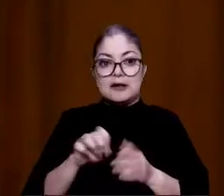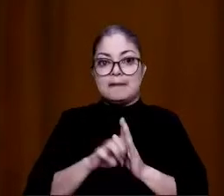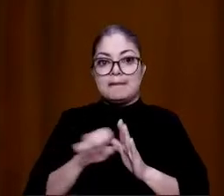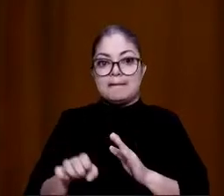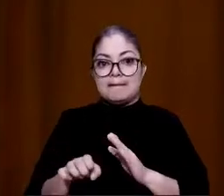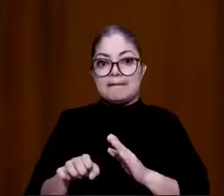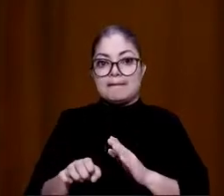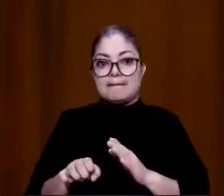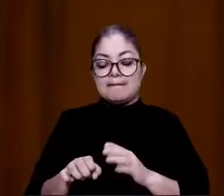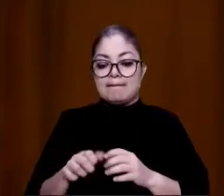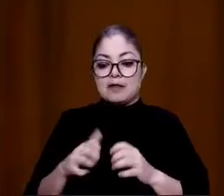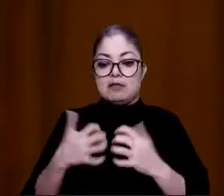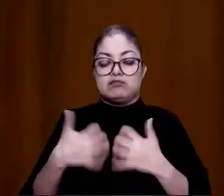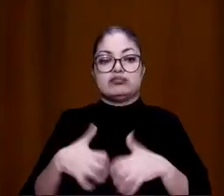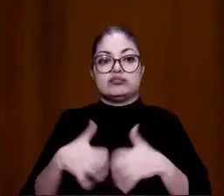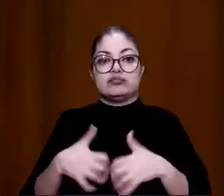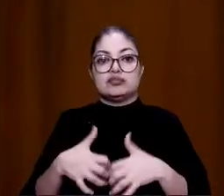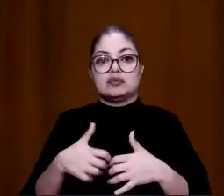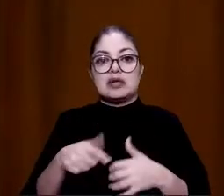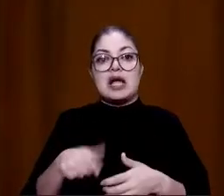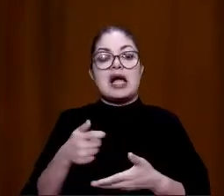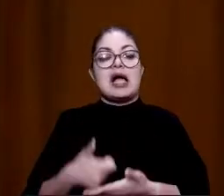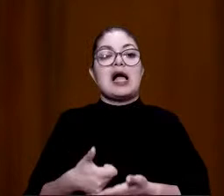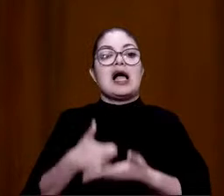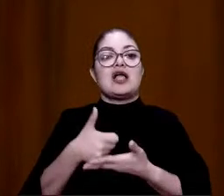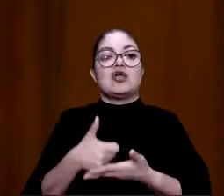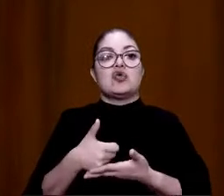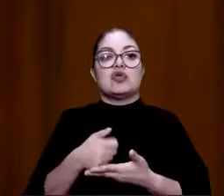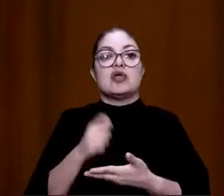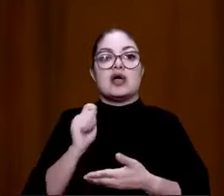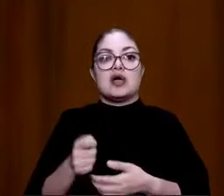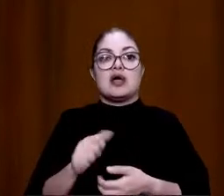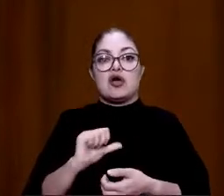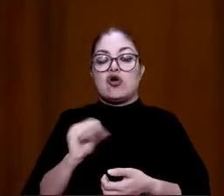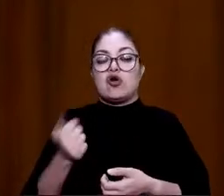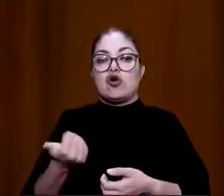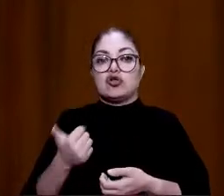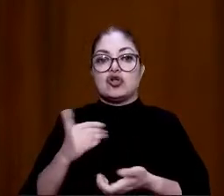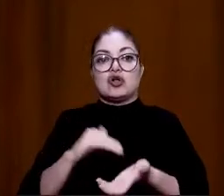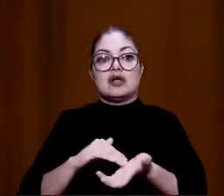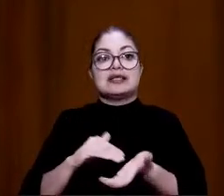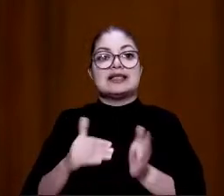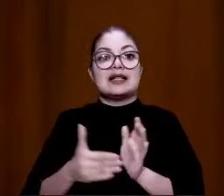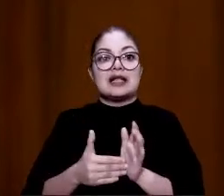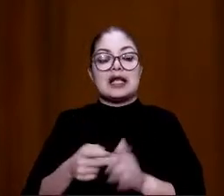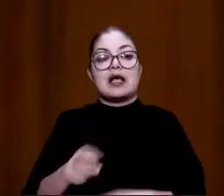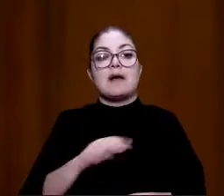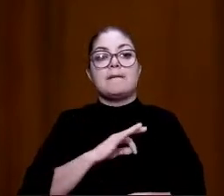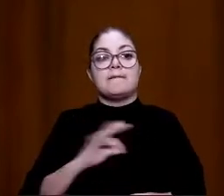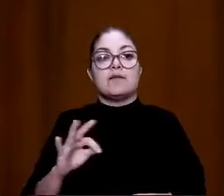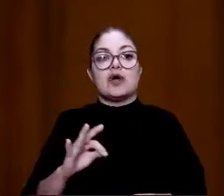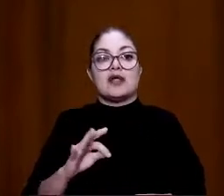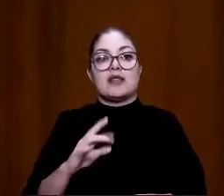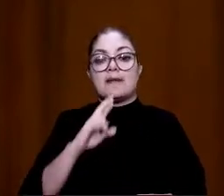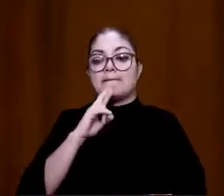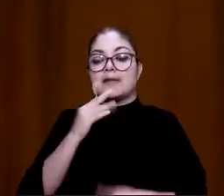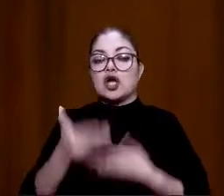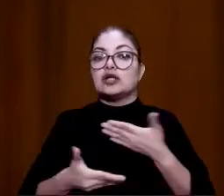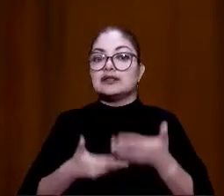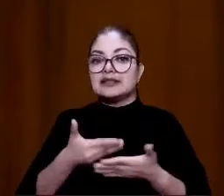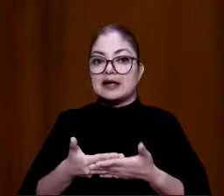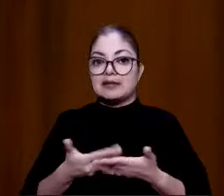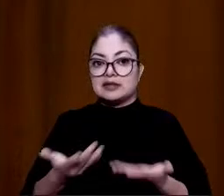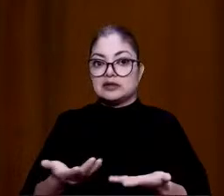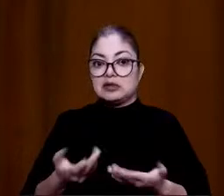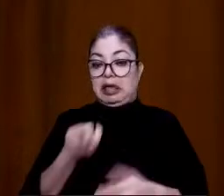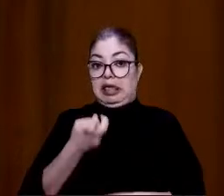imprime fuerza motriz, pero se ayuda de otro mecanismo que le permite dar un mejor servicio.